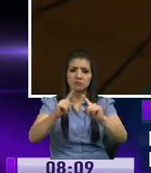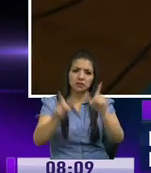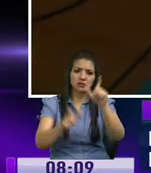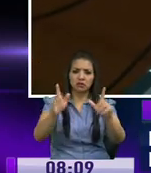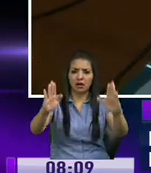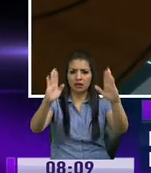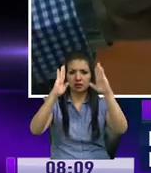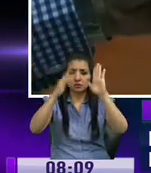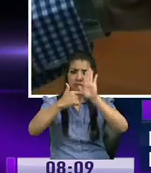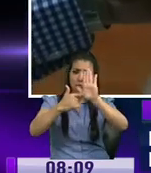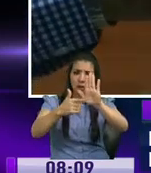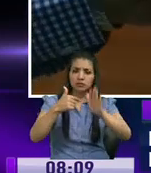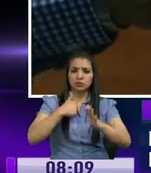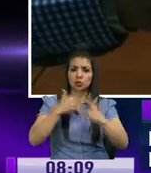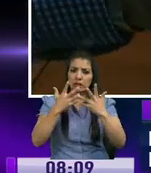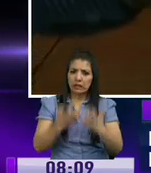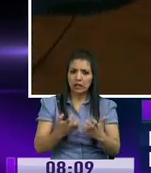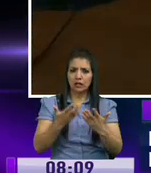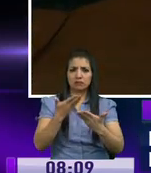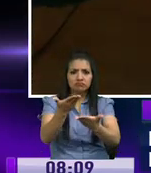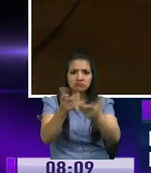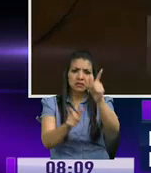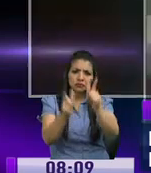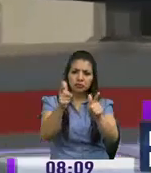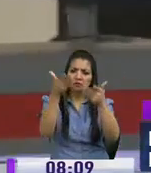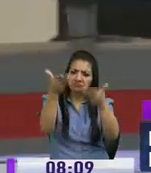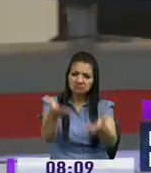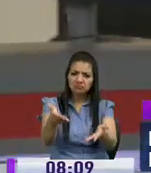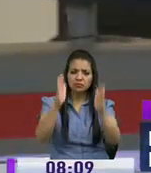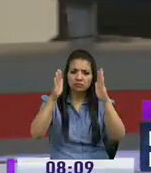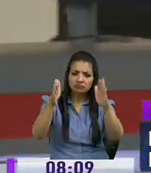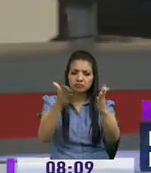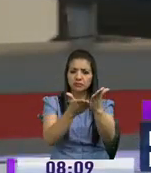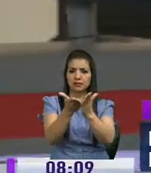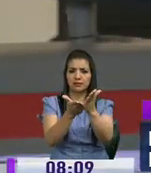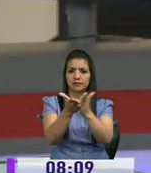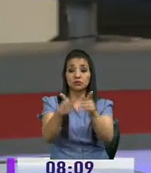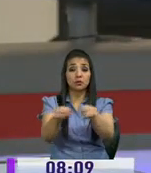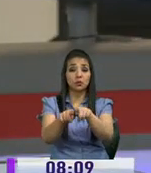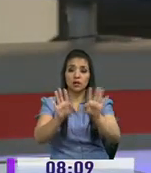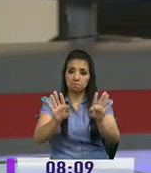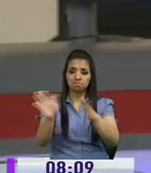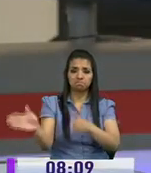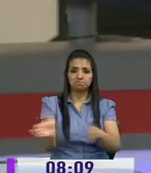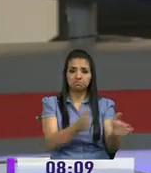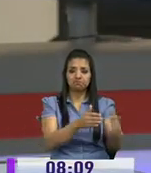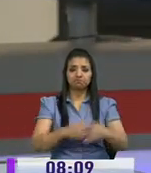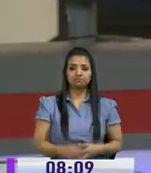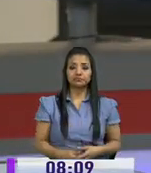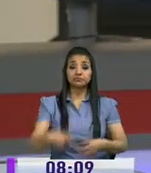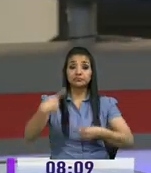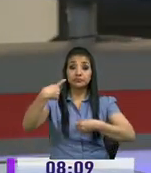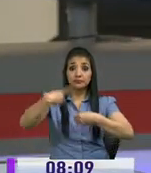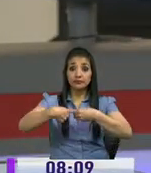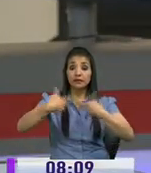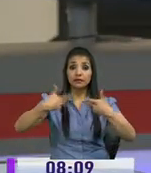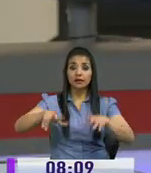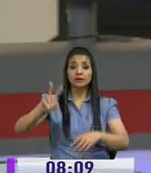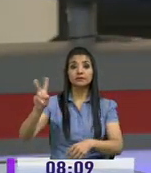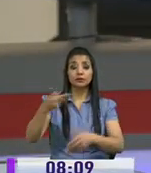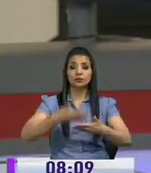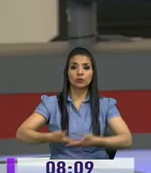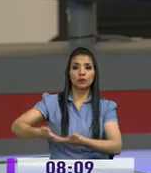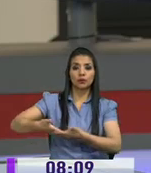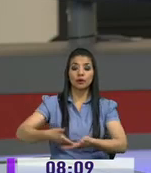sobre todo, demostrar que queremos complacer a ese servicio que son los vecinos. Quito cuenta con el segundo Guagua